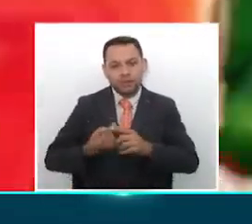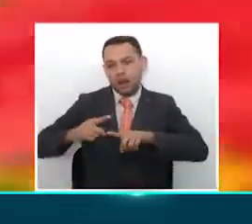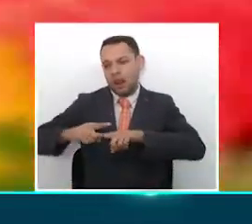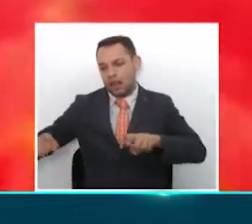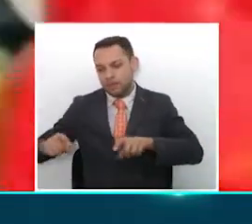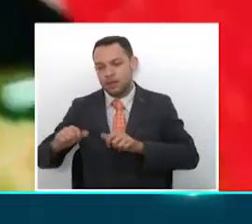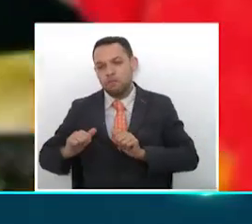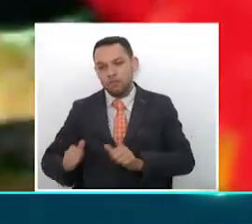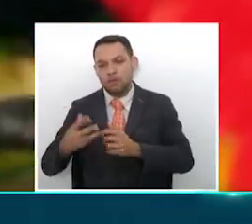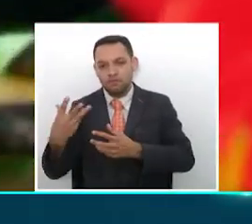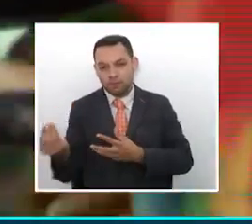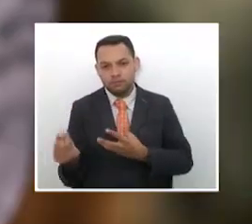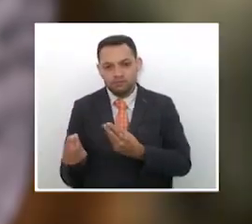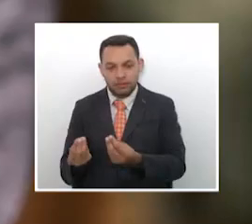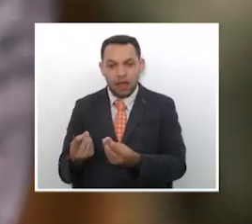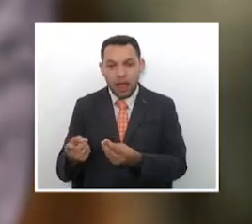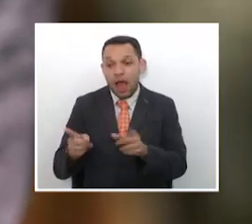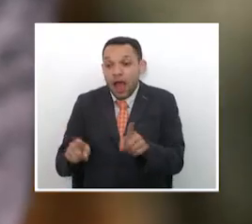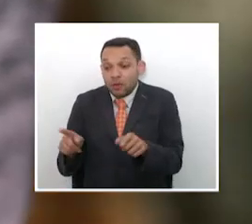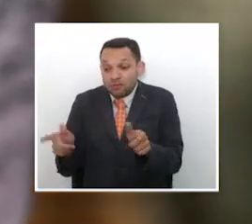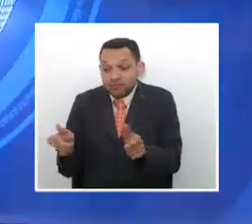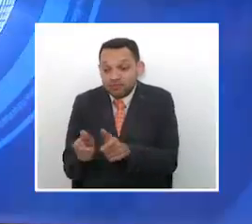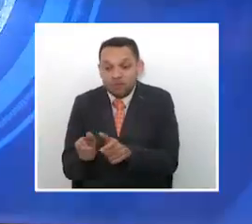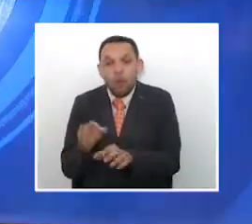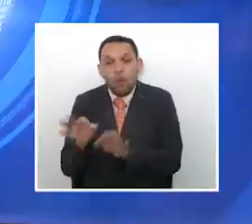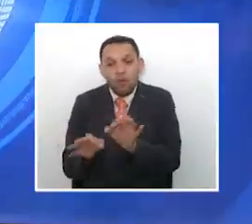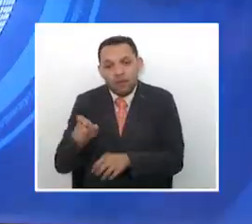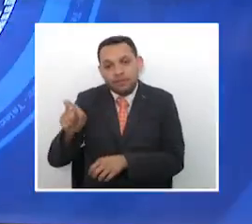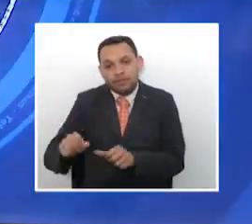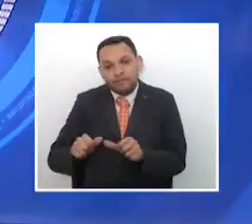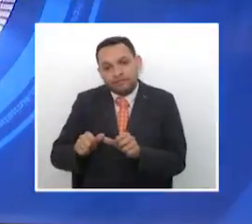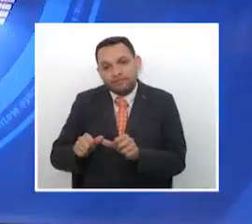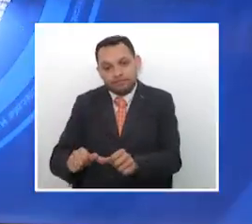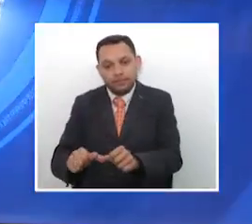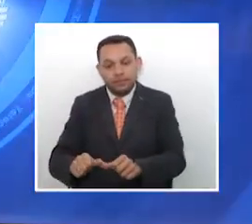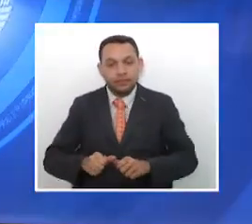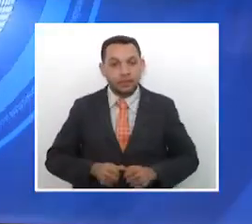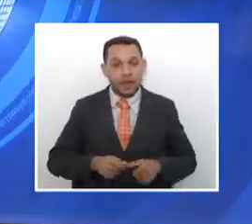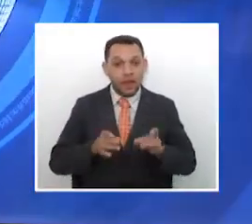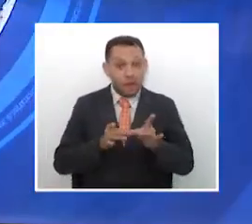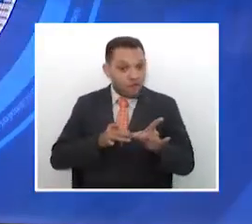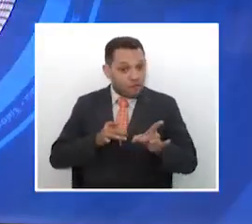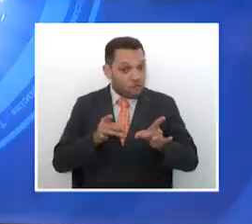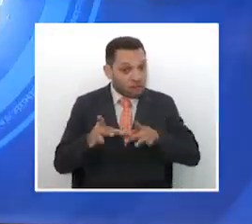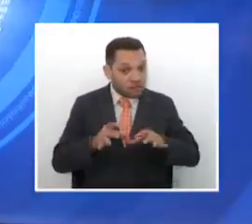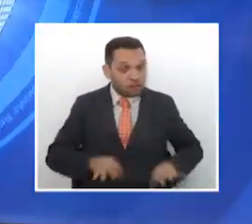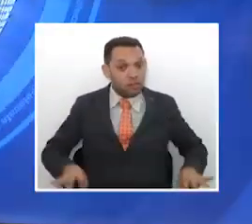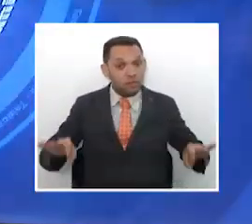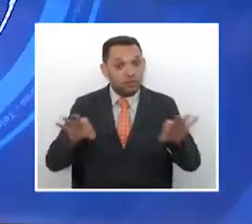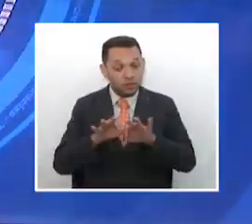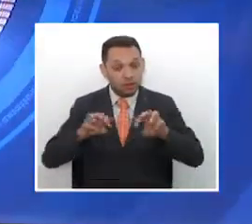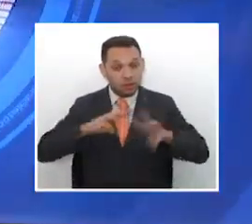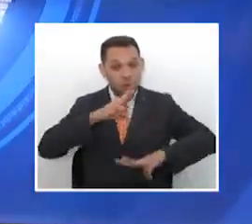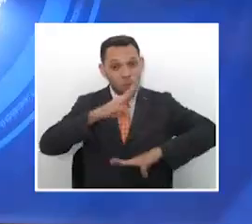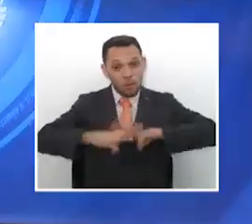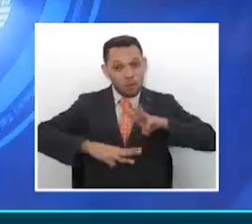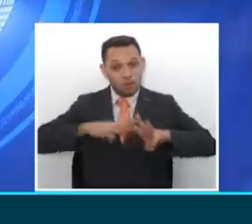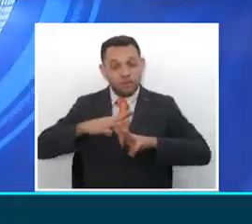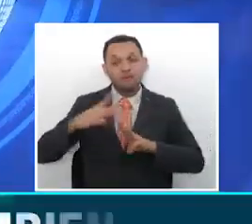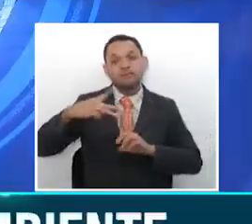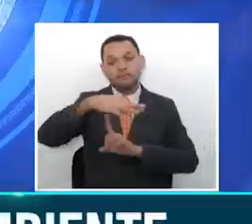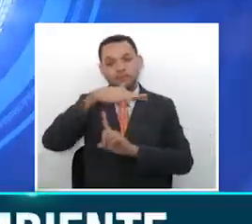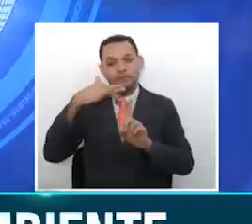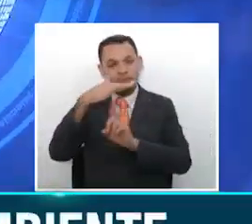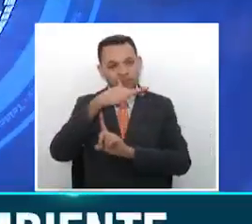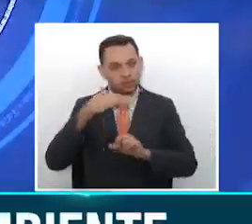estas están en vía de extinción. A propósito, en esta fecha tan importante para el planeta, se busca crear conciencia sobre la